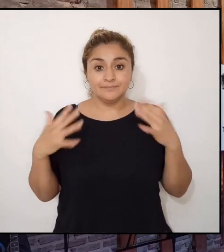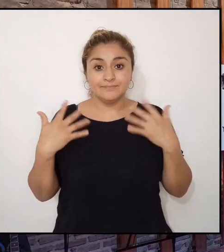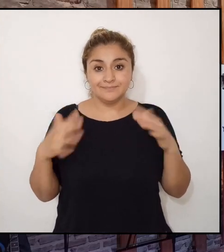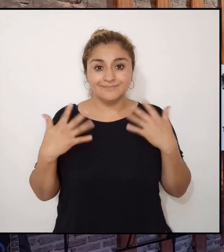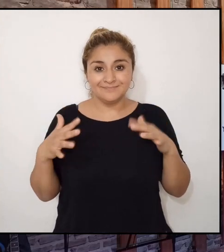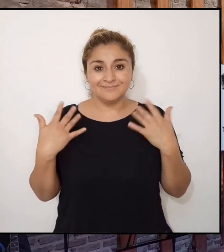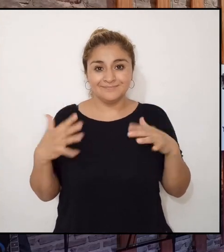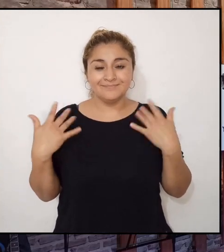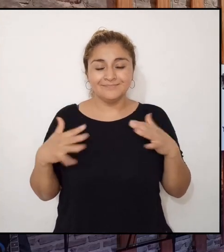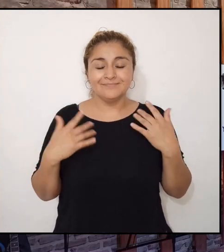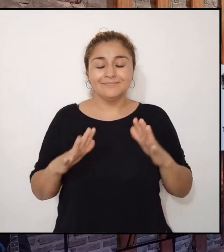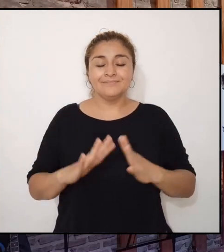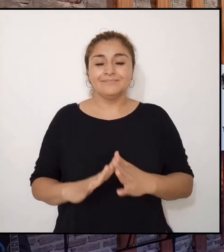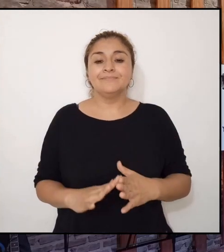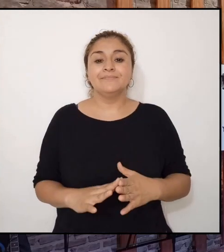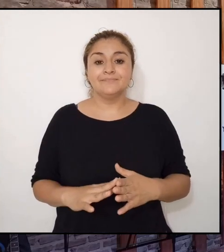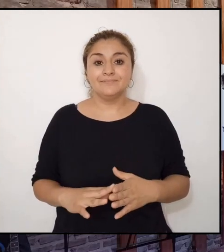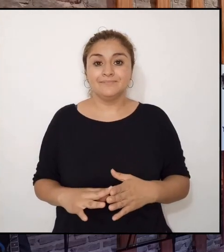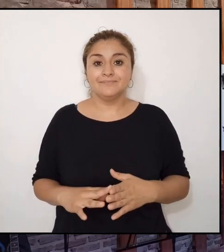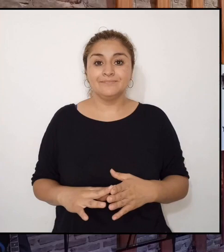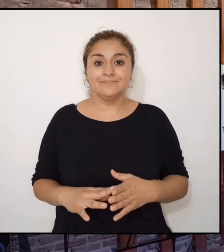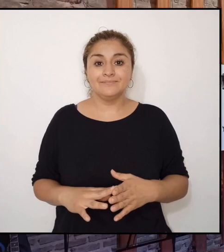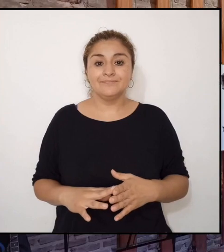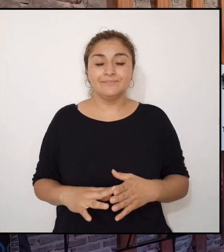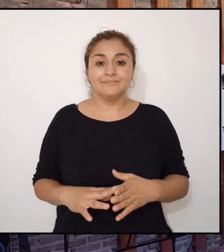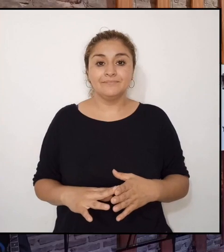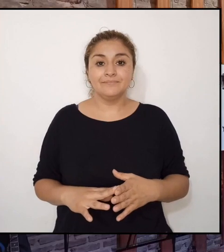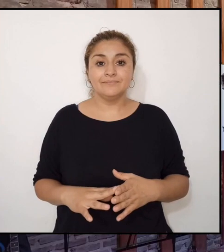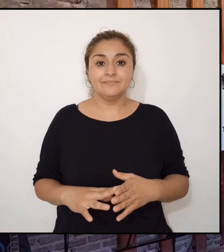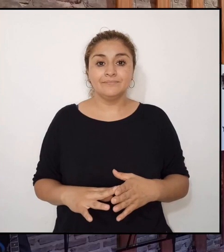Jesús le dijo a su madre: ¿por qué no buscabas?